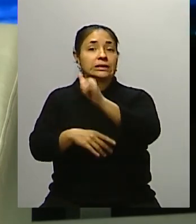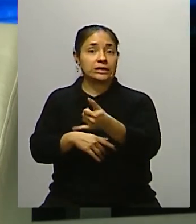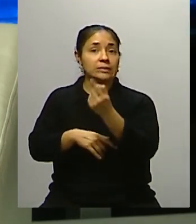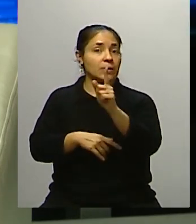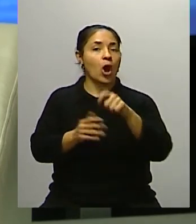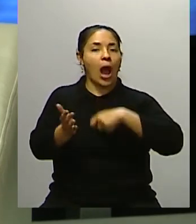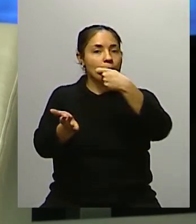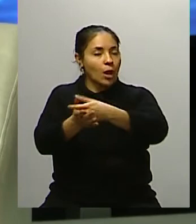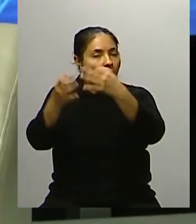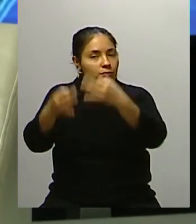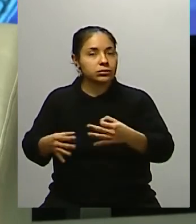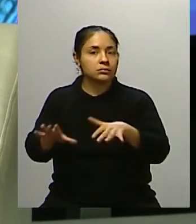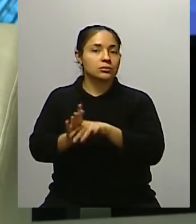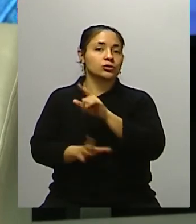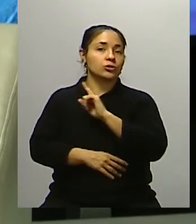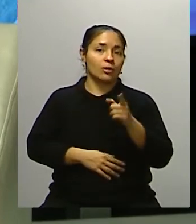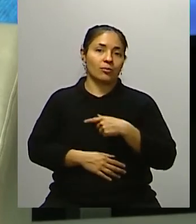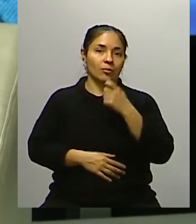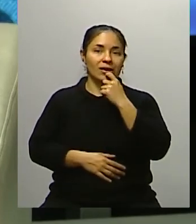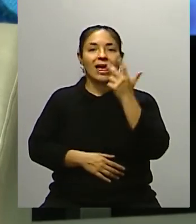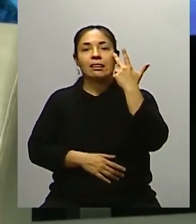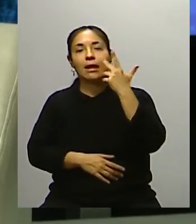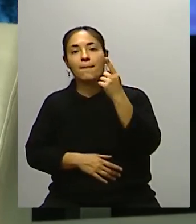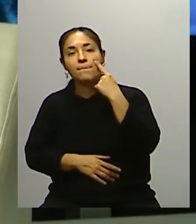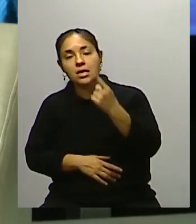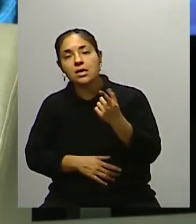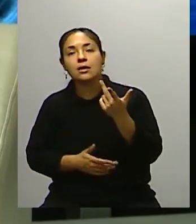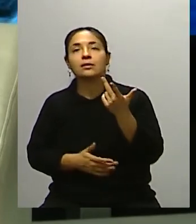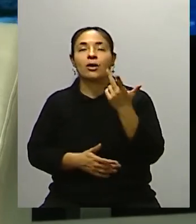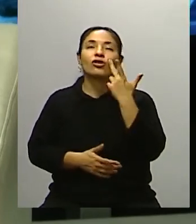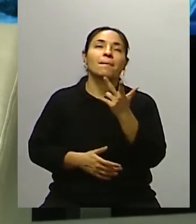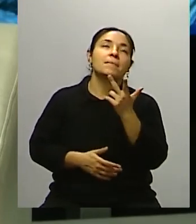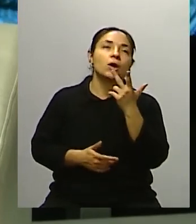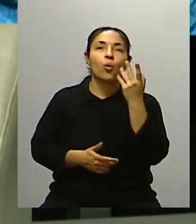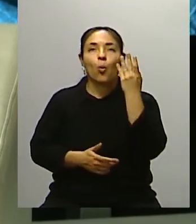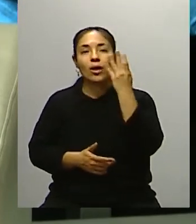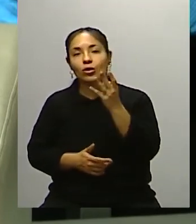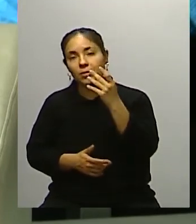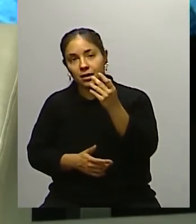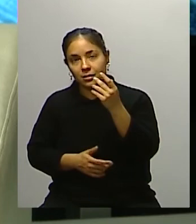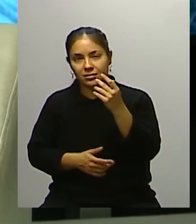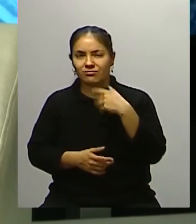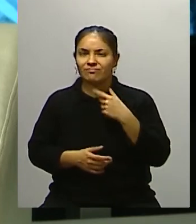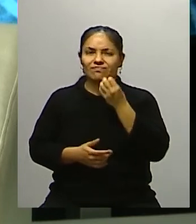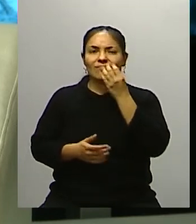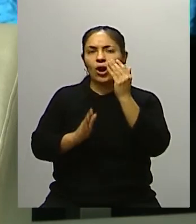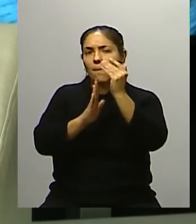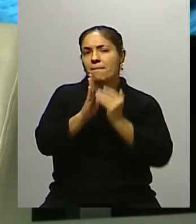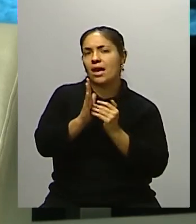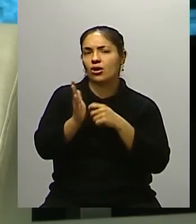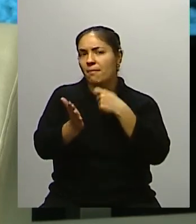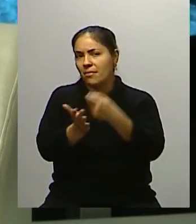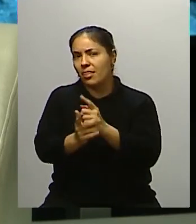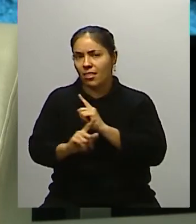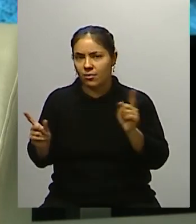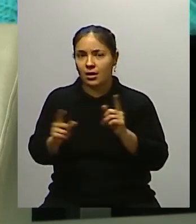que corresponde, porque quizás tendrían que pagar 3.000, 4.000 pesos más. Entonces van evitando hacer esos aportes sin prever lo que